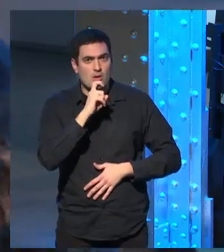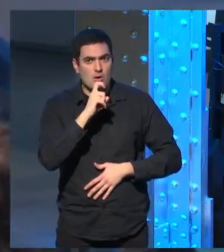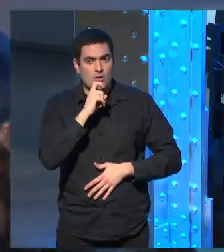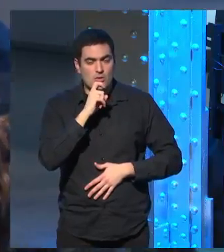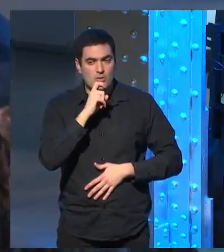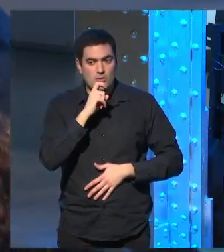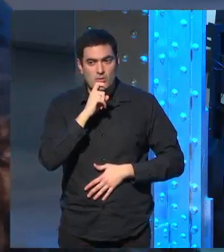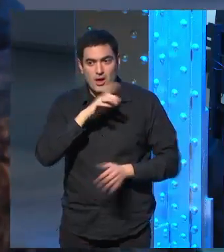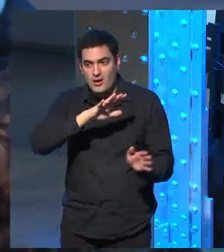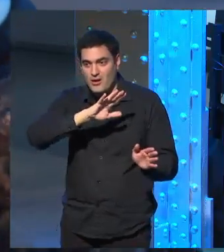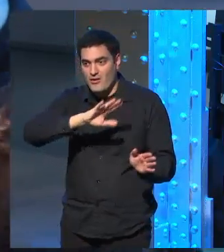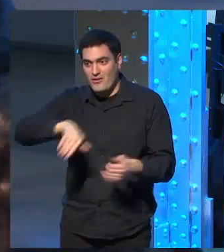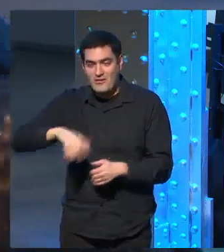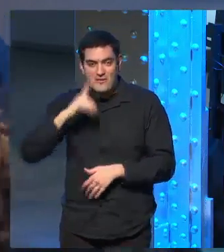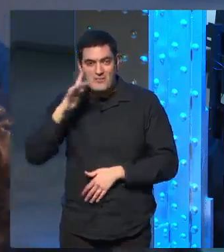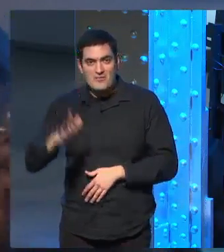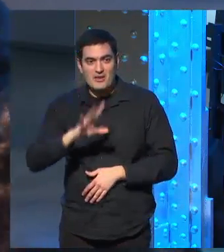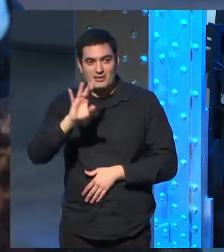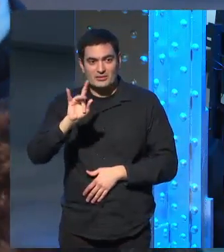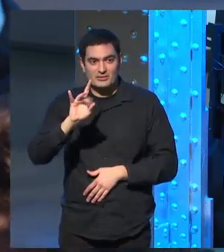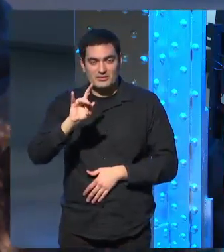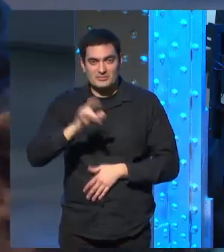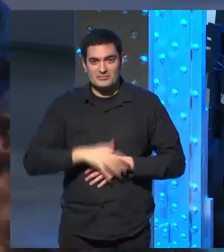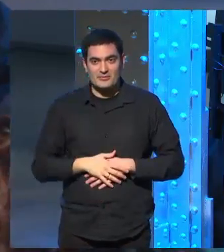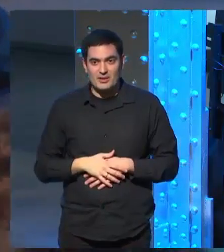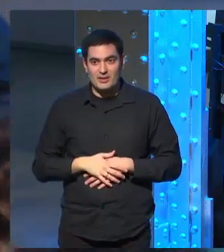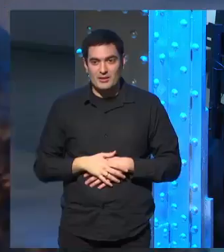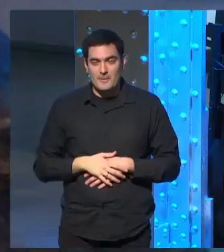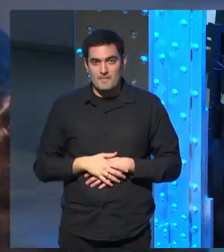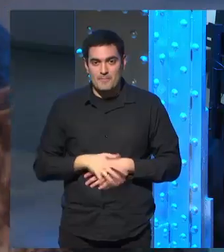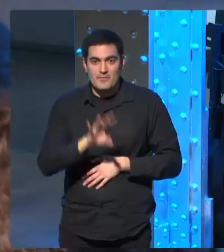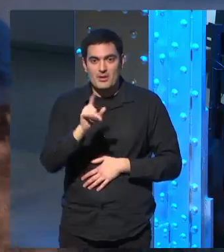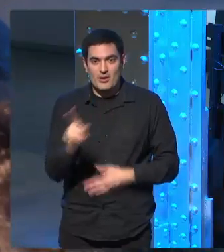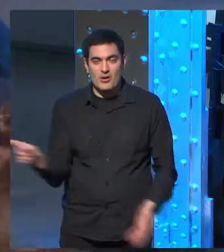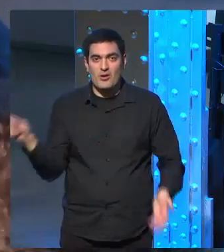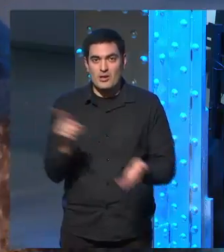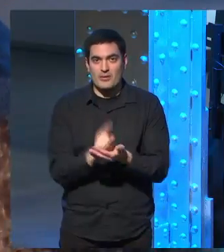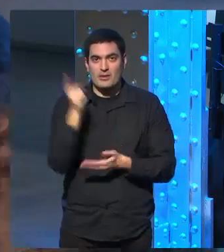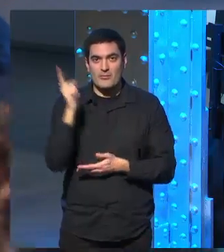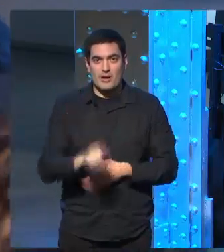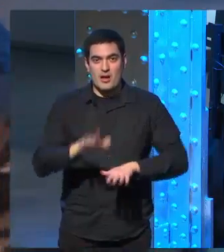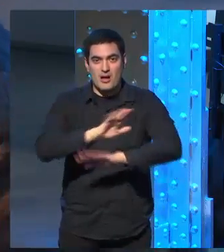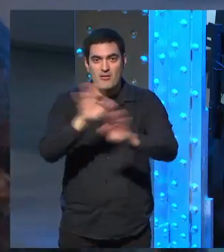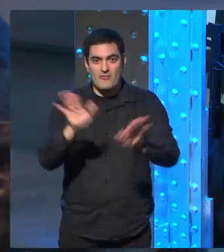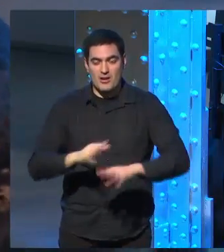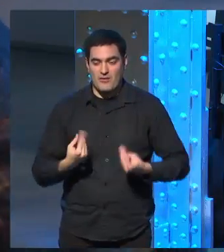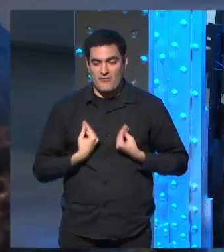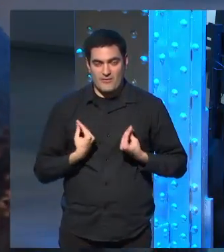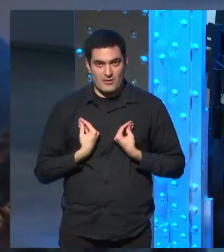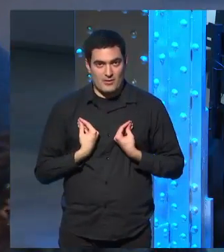de Verdi, ¿no? Exactamente. Después del Otelo, de repente escribir el Falstaff, quedamos, ¿no? Donde de nuevo también al final, como se